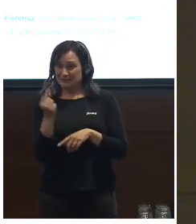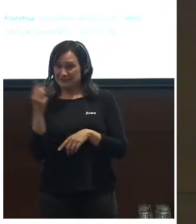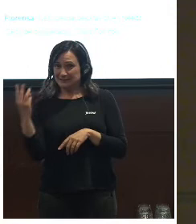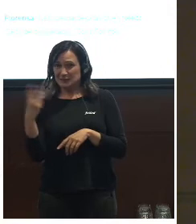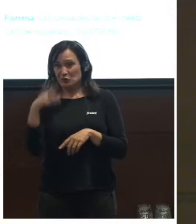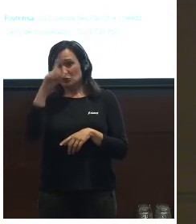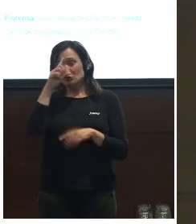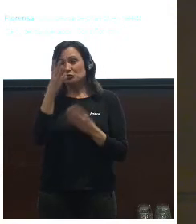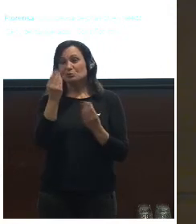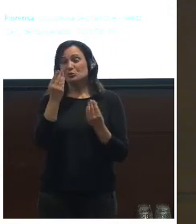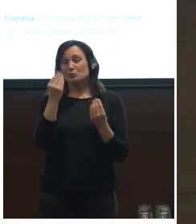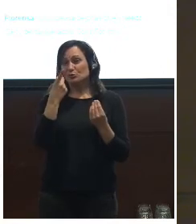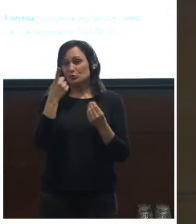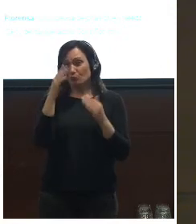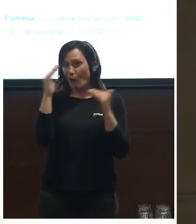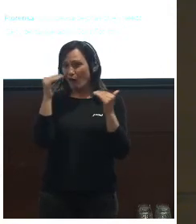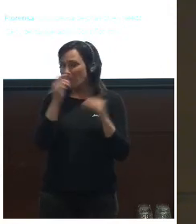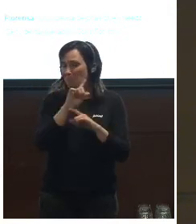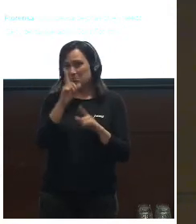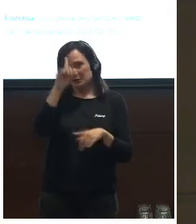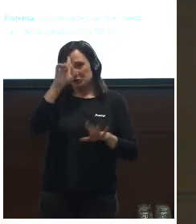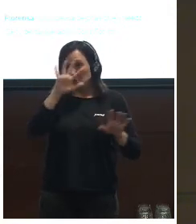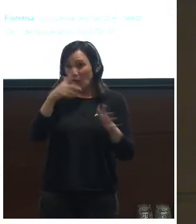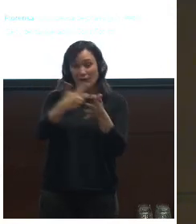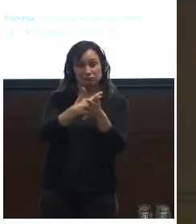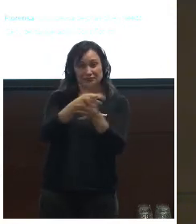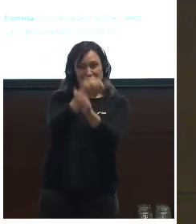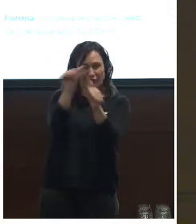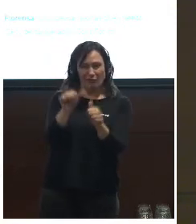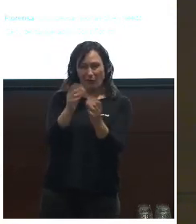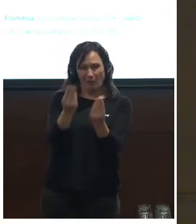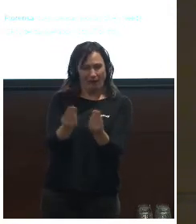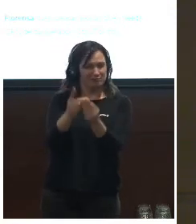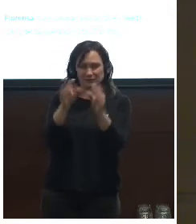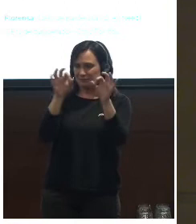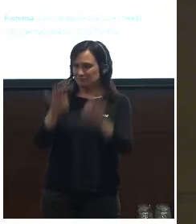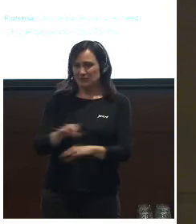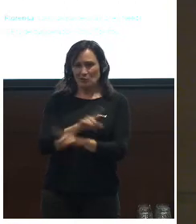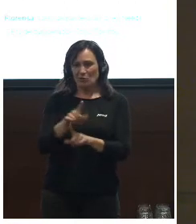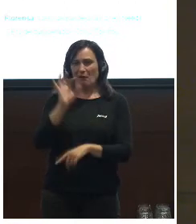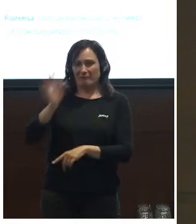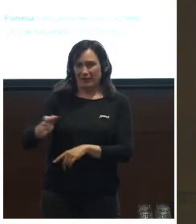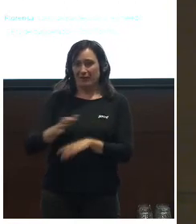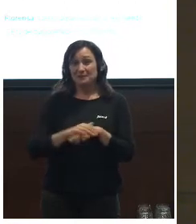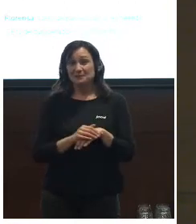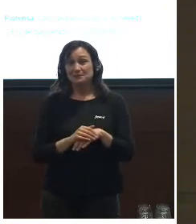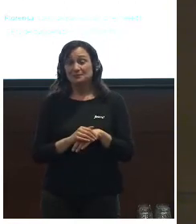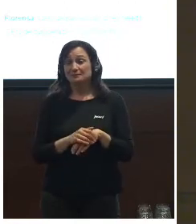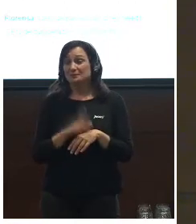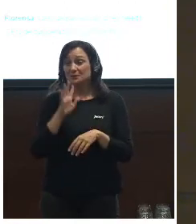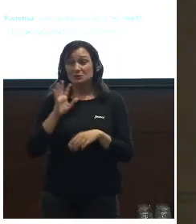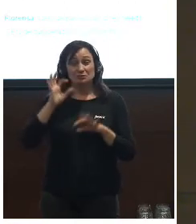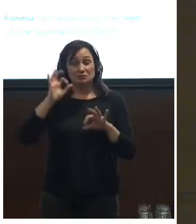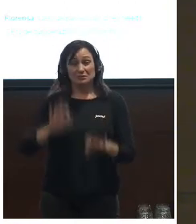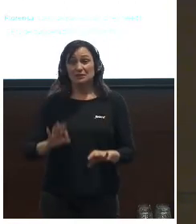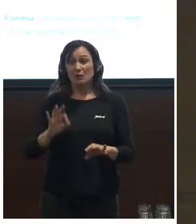But also, I believe in that the Netherlands can learn from, especially from Spain, what you do here. Yes, I think so